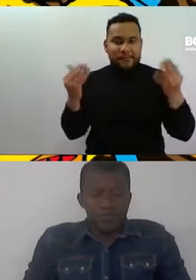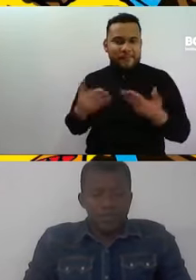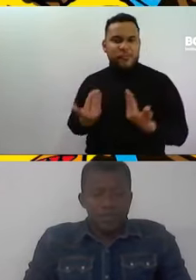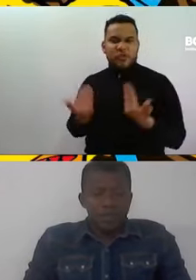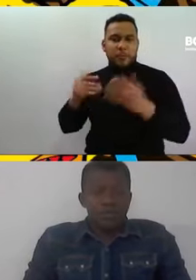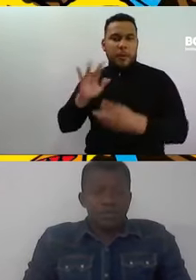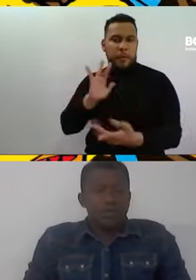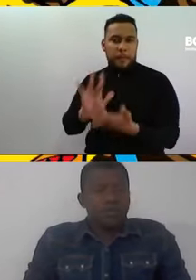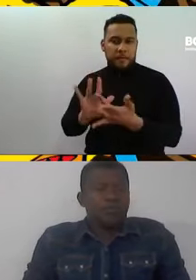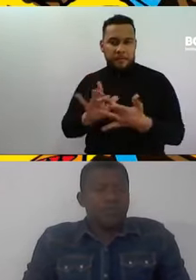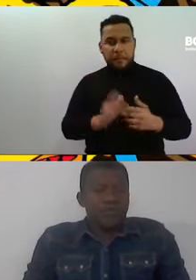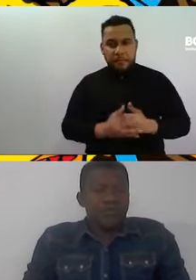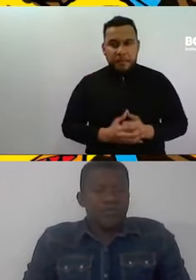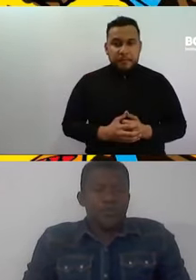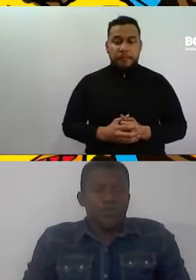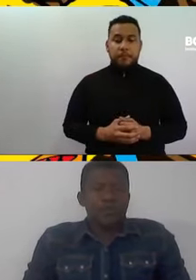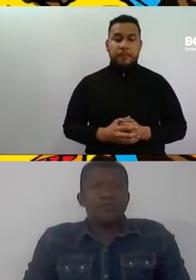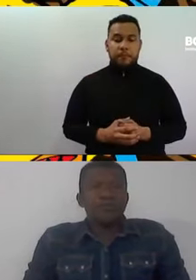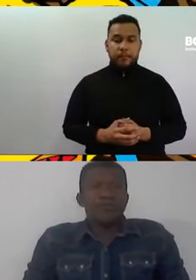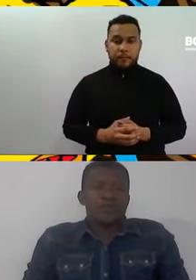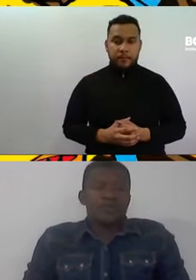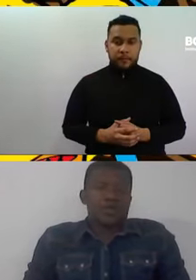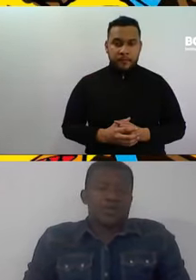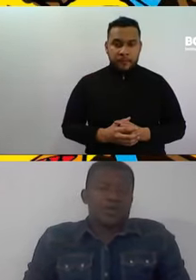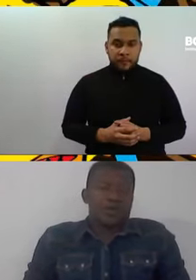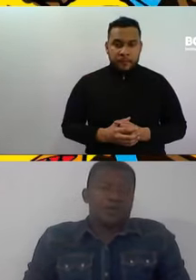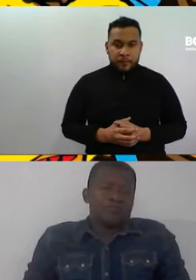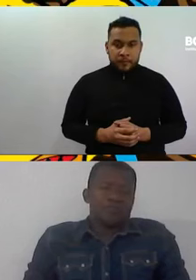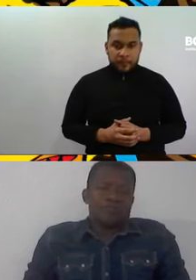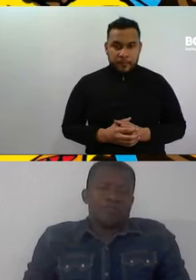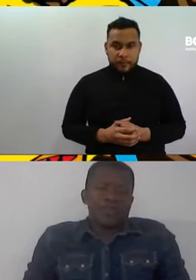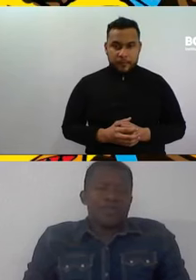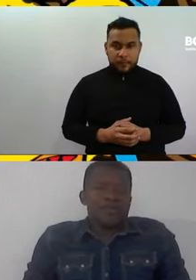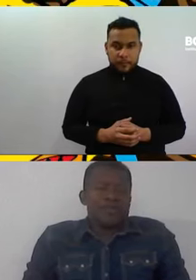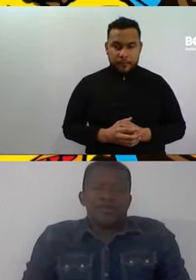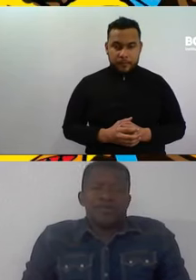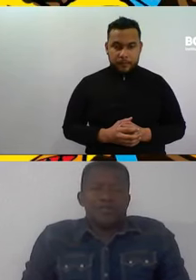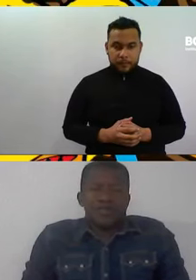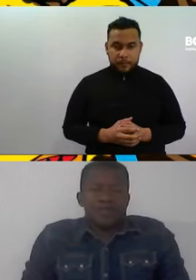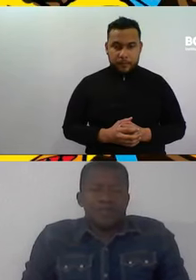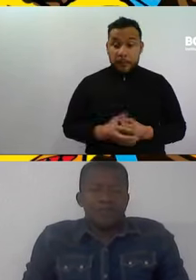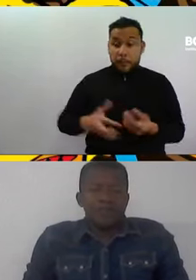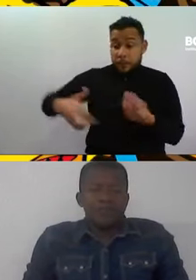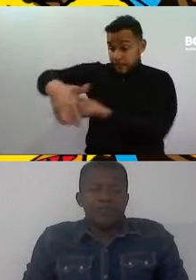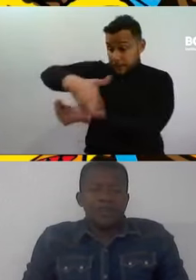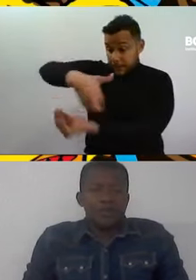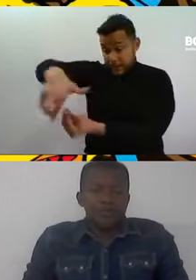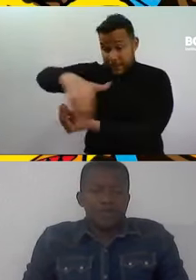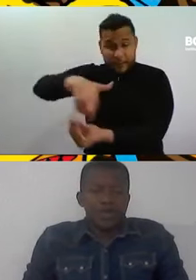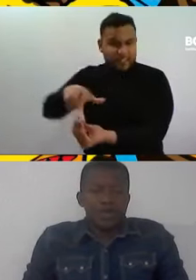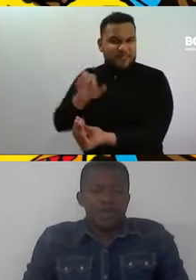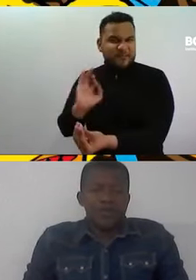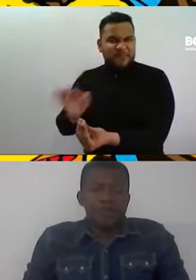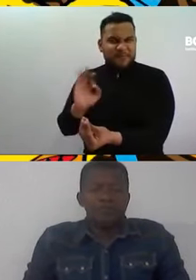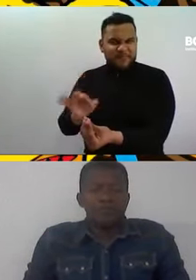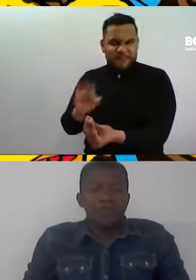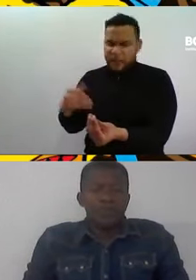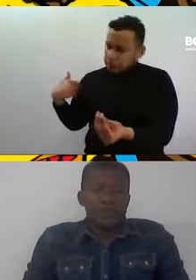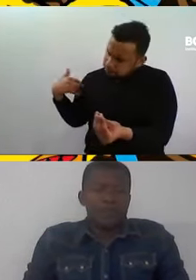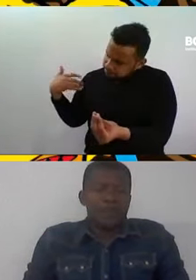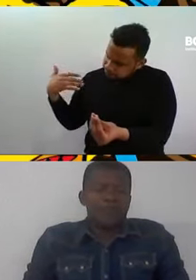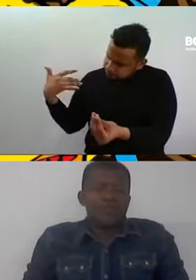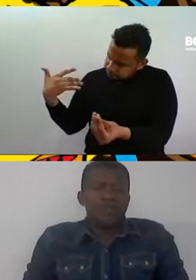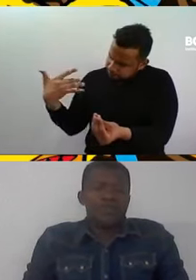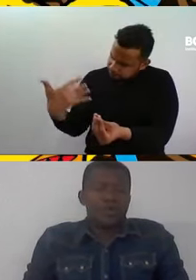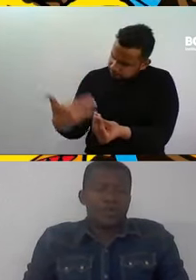competen. Yo pienso que Palenque desde siempre fue un terreno